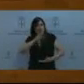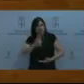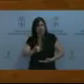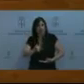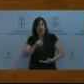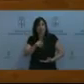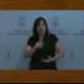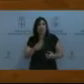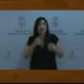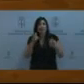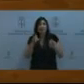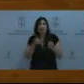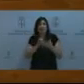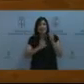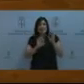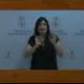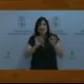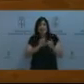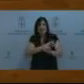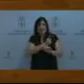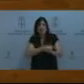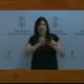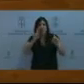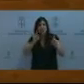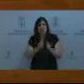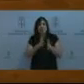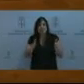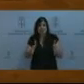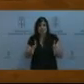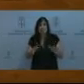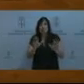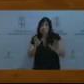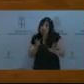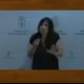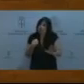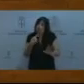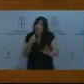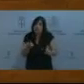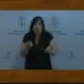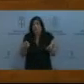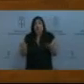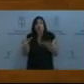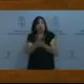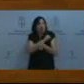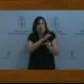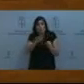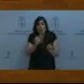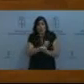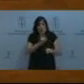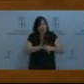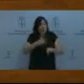deportivas a impartir, aunque, como ya he comentado, nunca será posible hacerlo de forma simultánea y permanente de todas las especialidades.